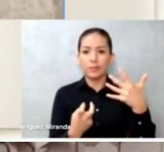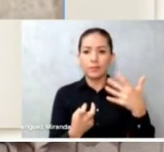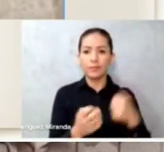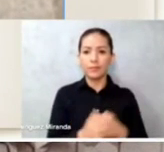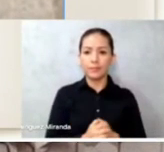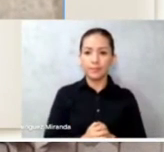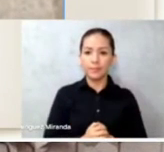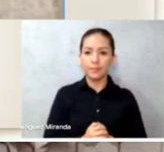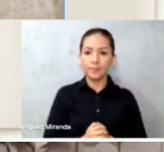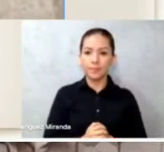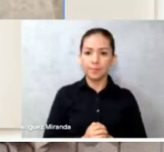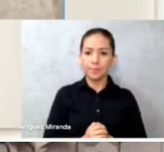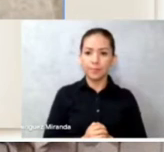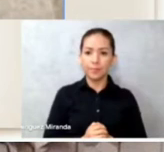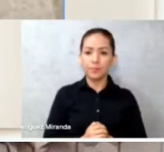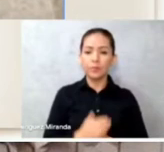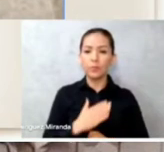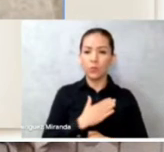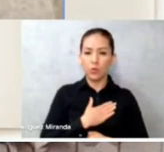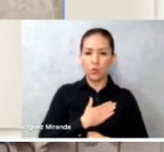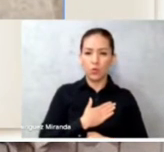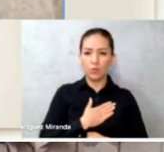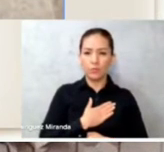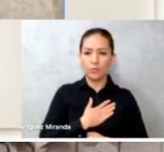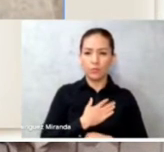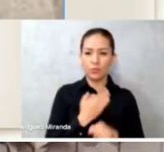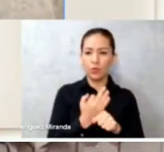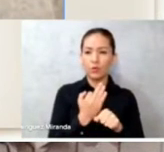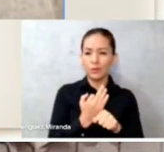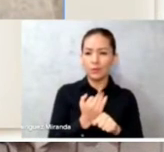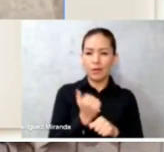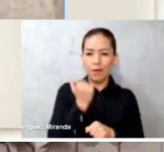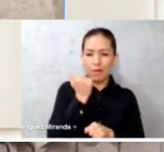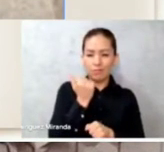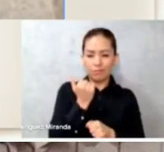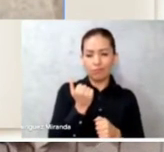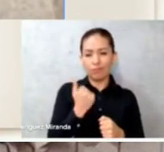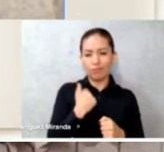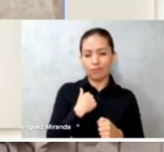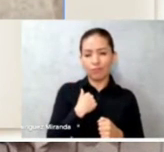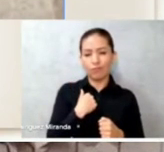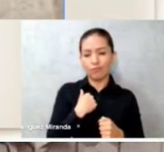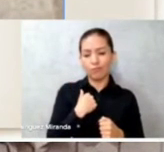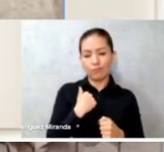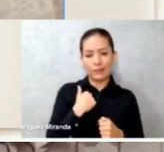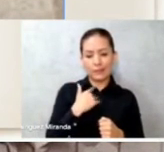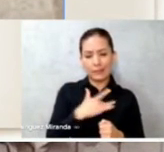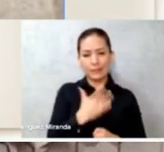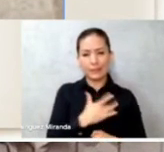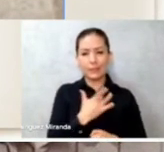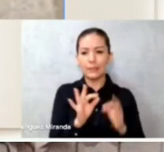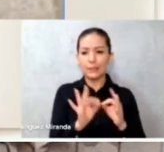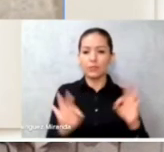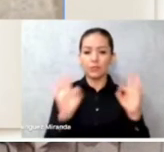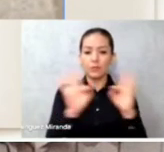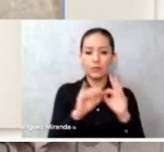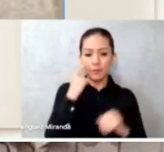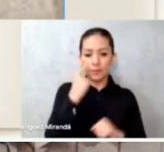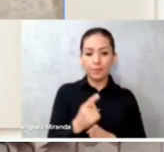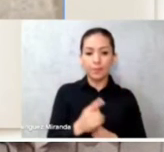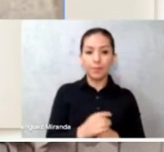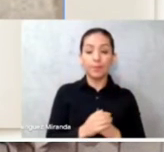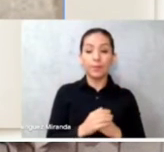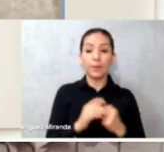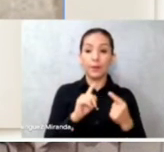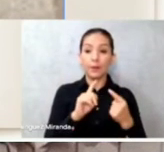cuenta, abordaré un par de puntos que considero importantes. El primero de ellos es la gran cantidad de medios de